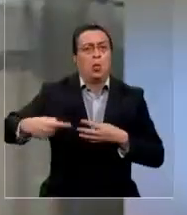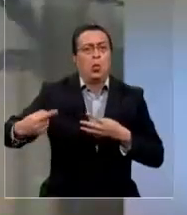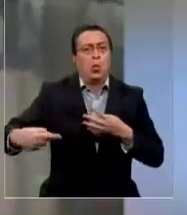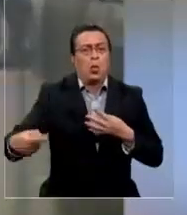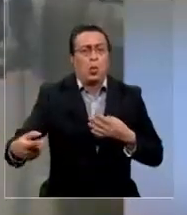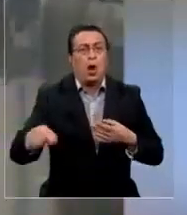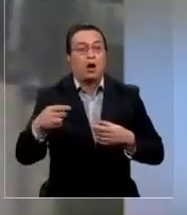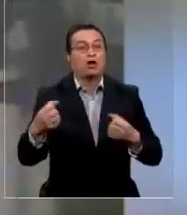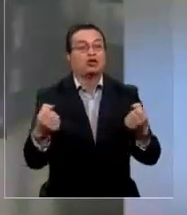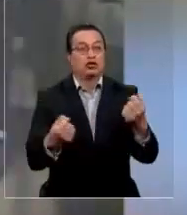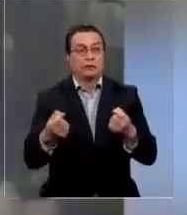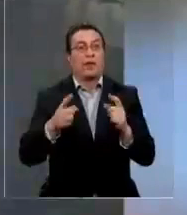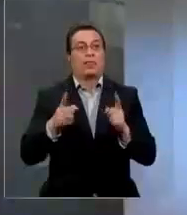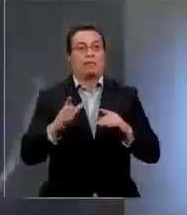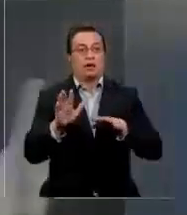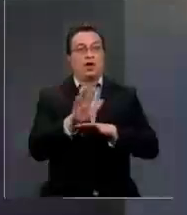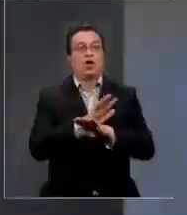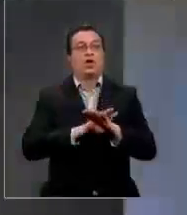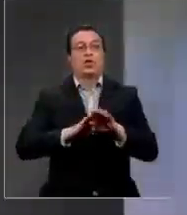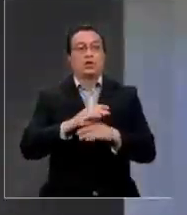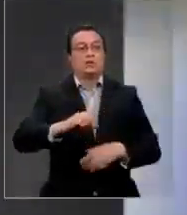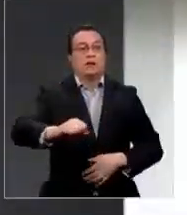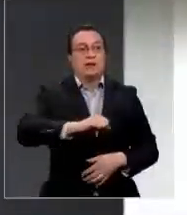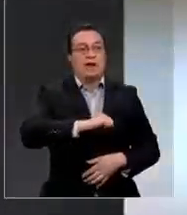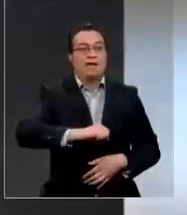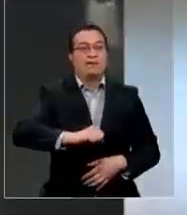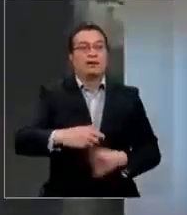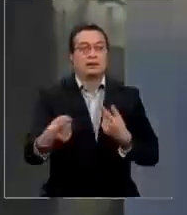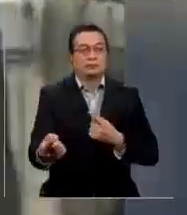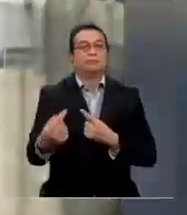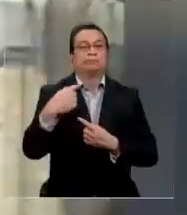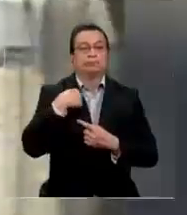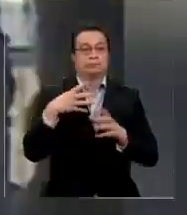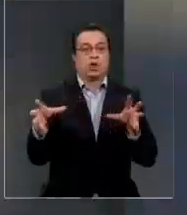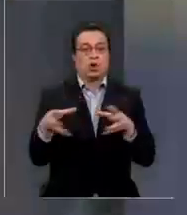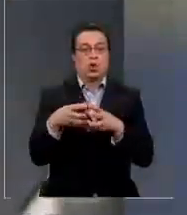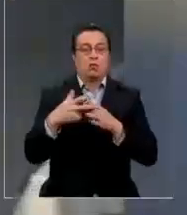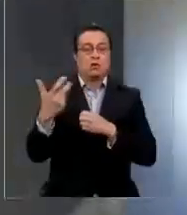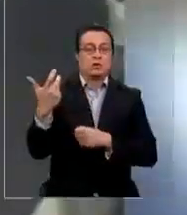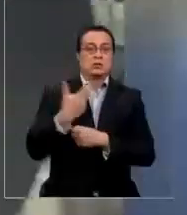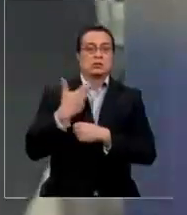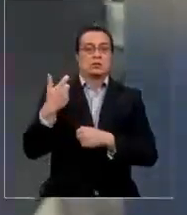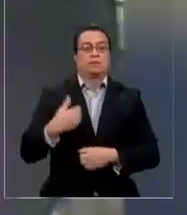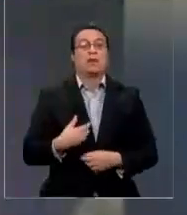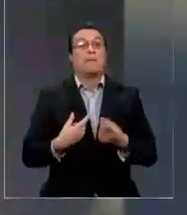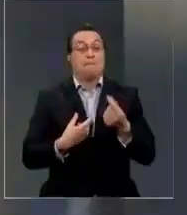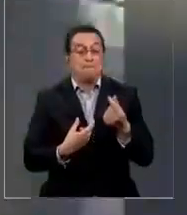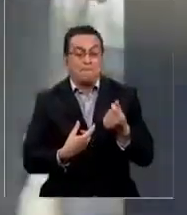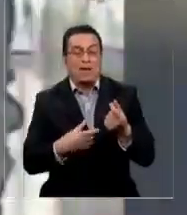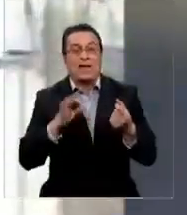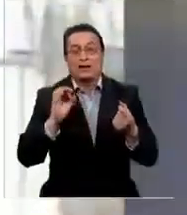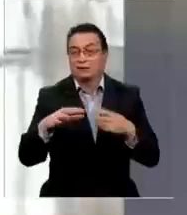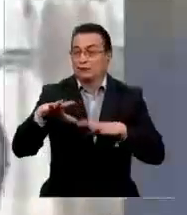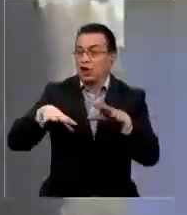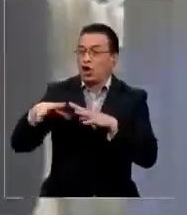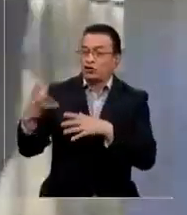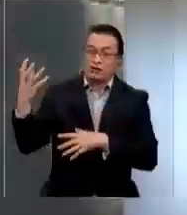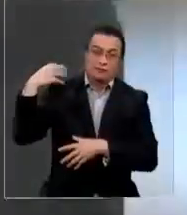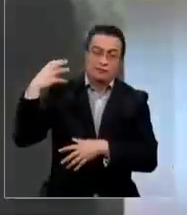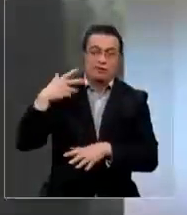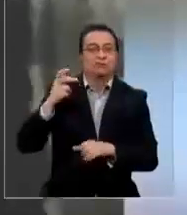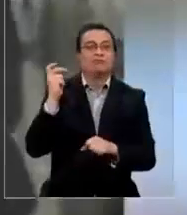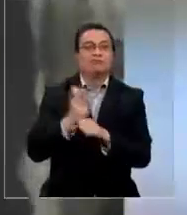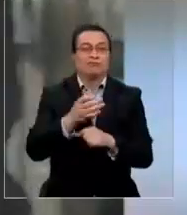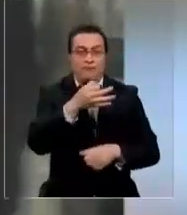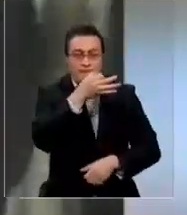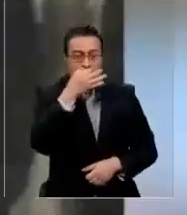los conductores a tomar resguardos para evitar ser víctimas de estos grupos delictuales. La plata y la mercadería igual. Y los